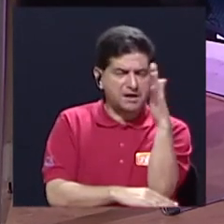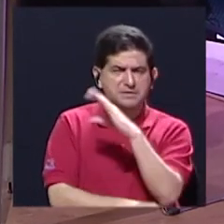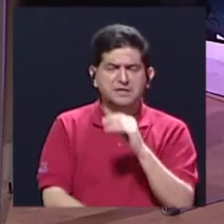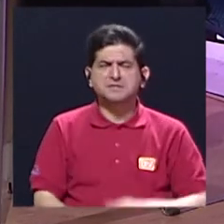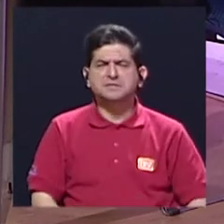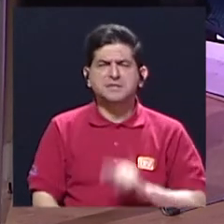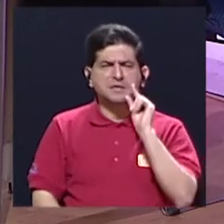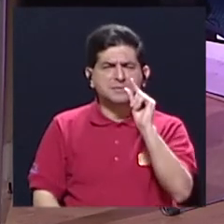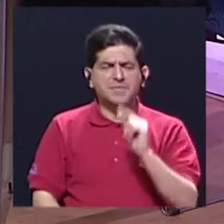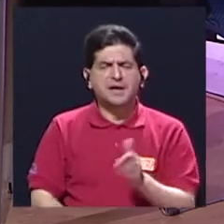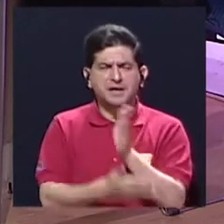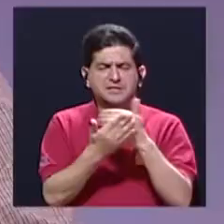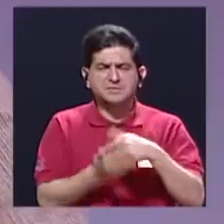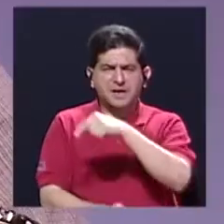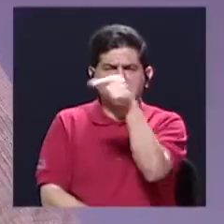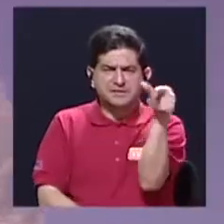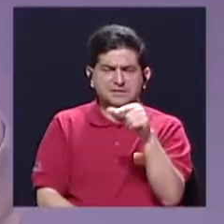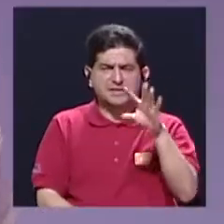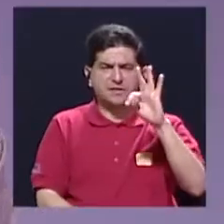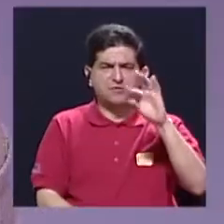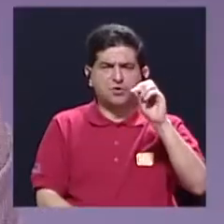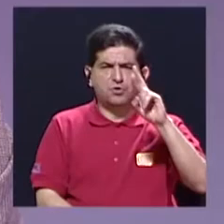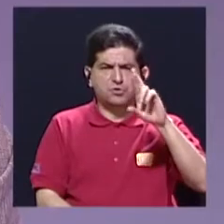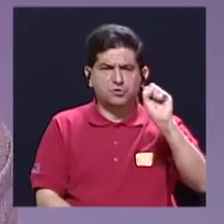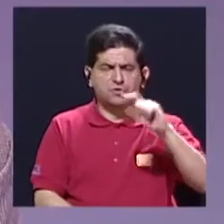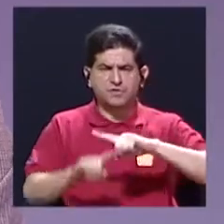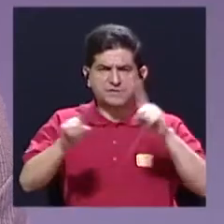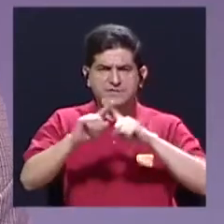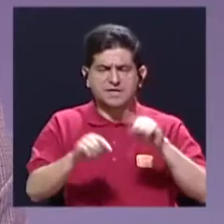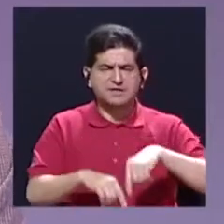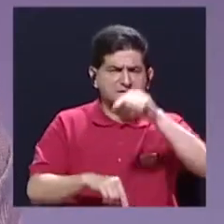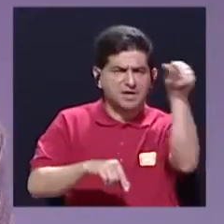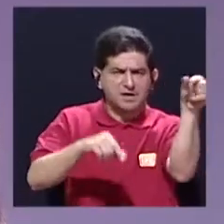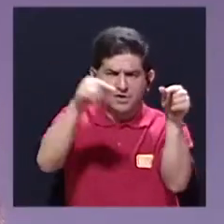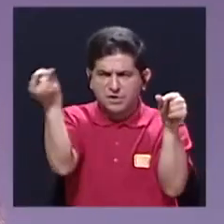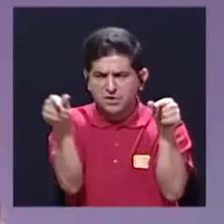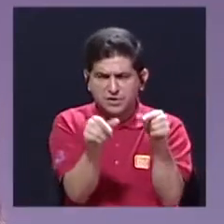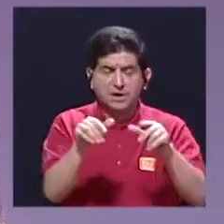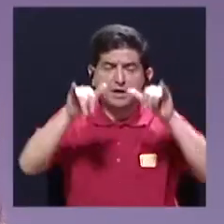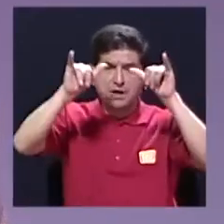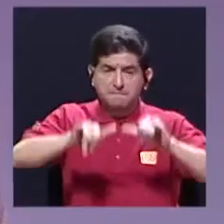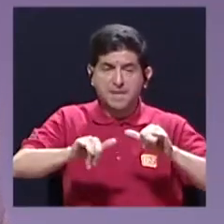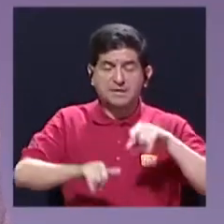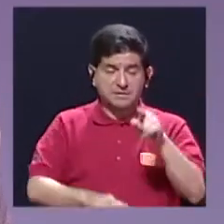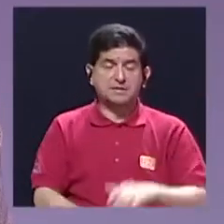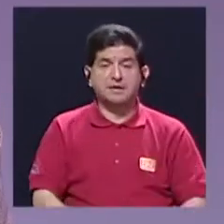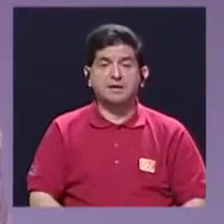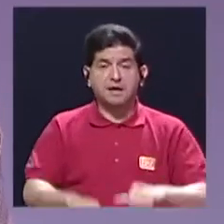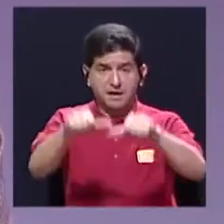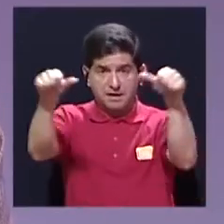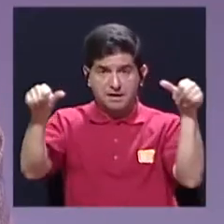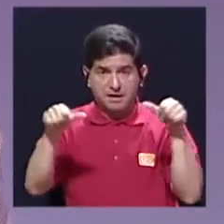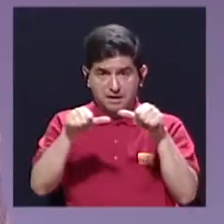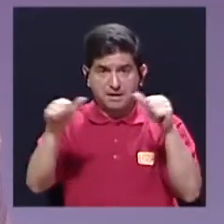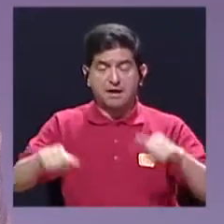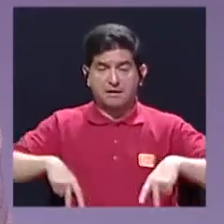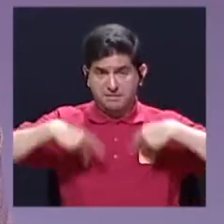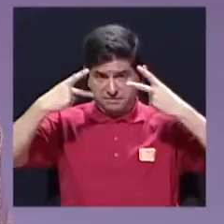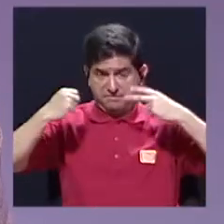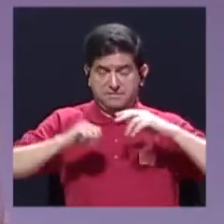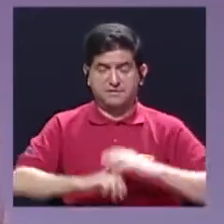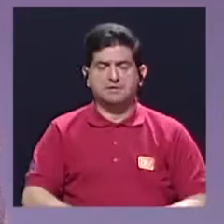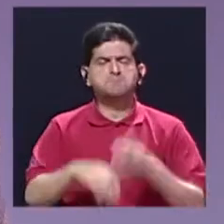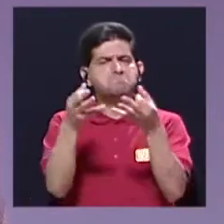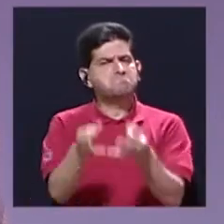corredorcitos del río Torres y las diferentes afrentes, son los que mantienen este recurso de vida, y es